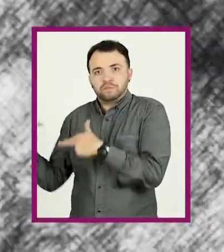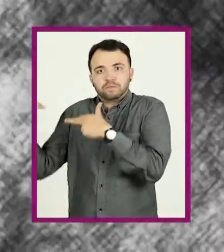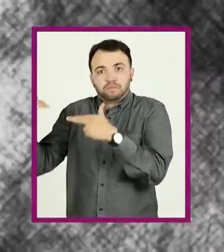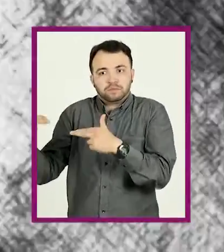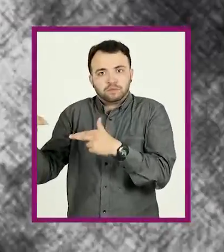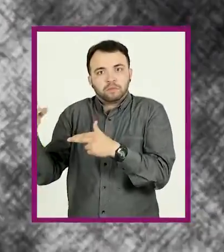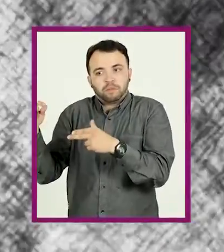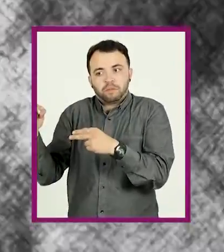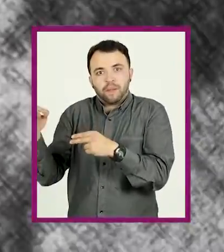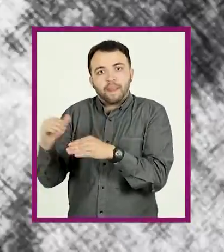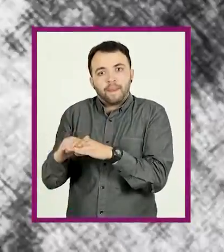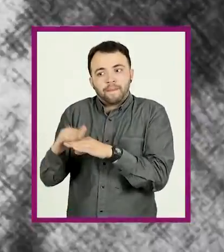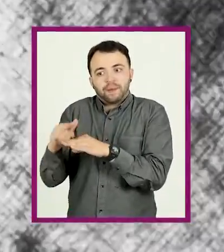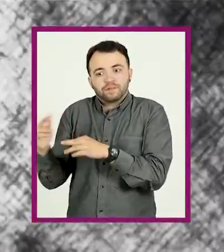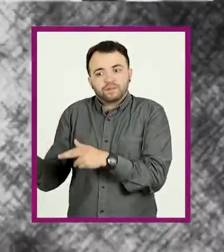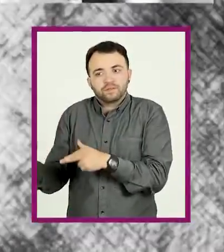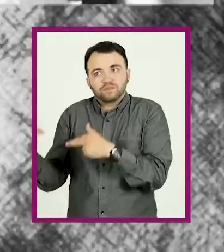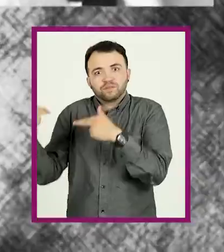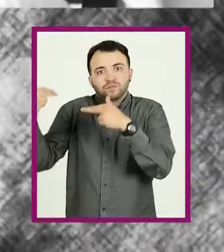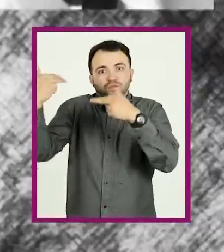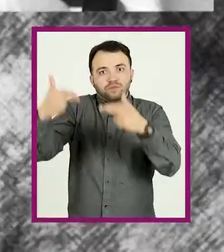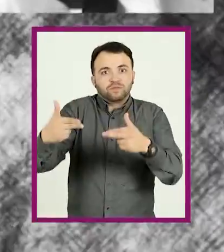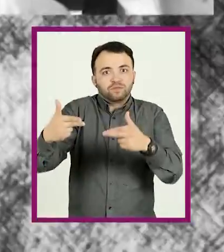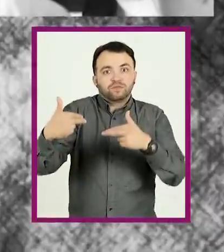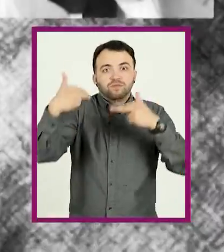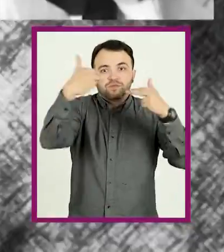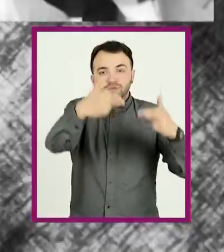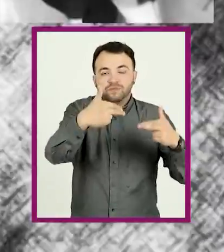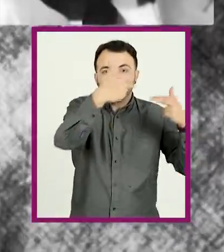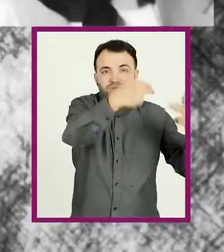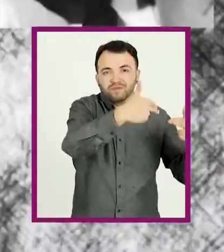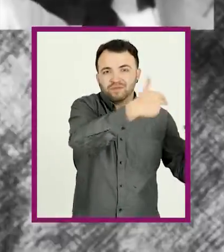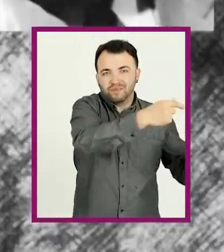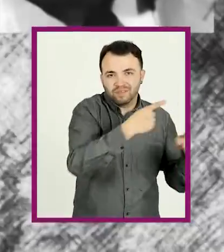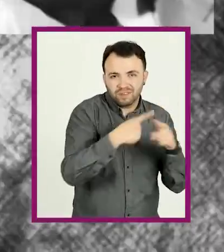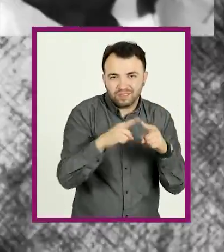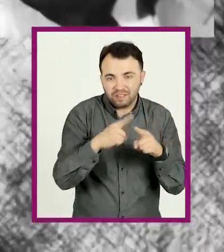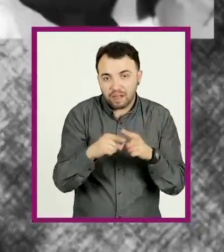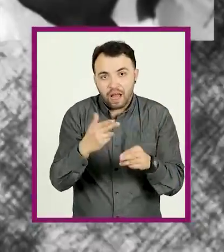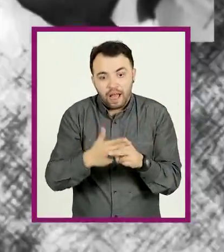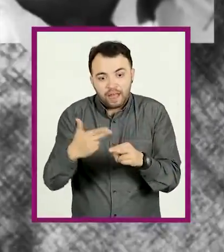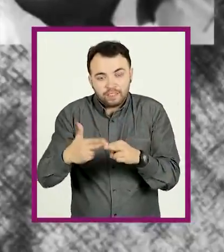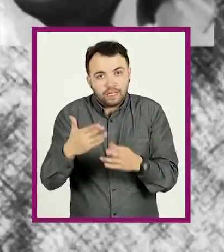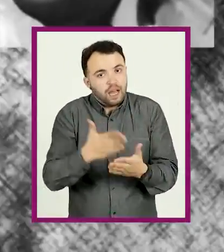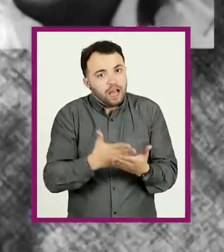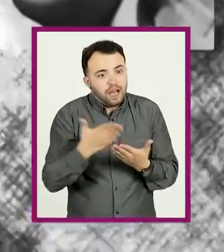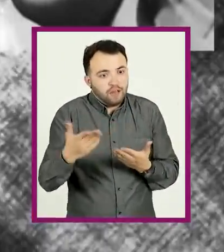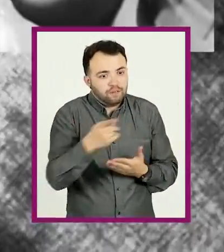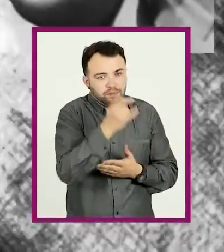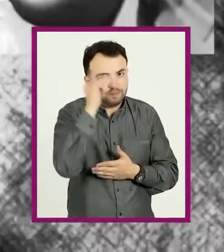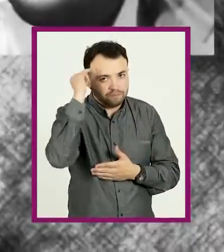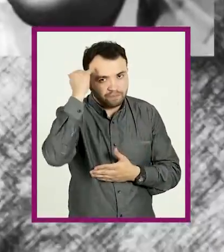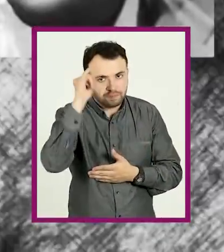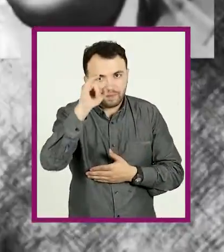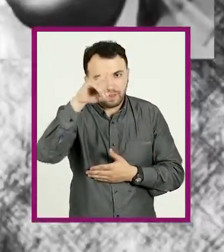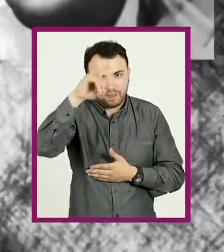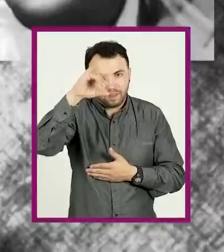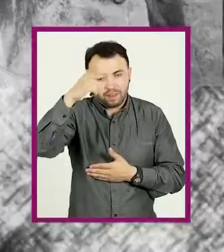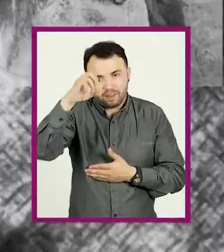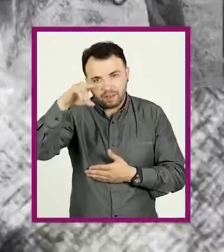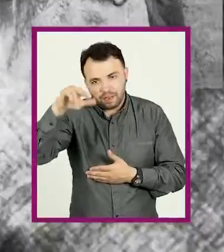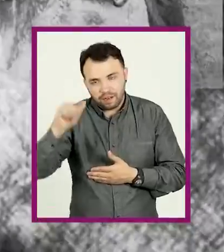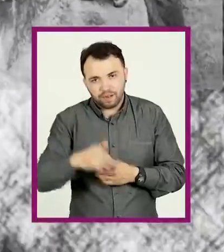de mestizos, de los descendientes de europeos, en particular españoles, y la cuestión local indígena. Entonces,